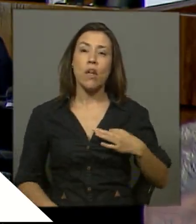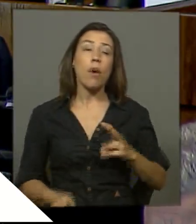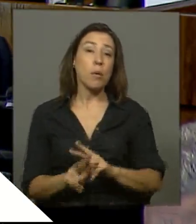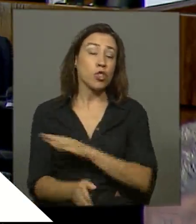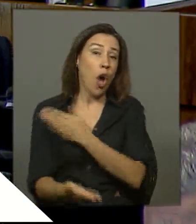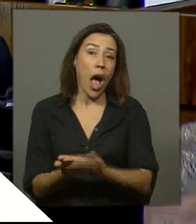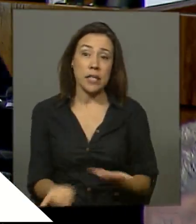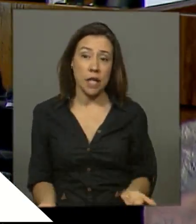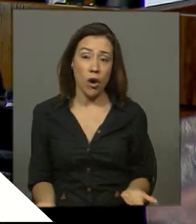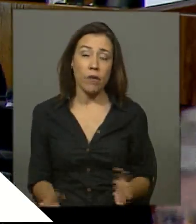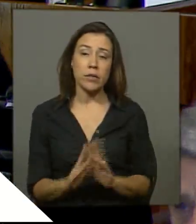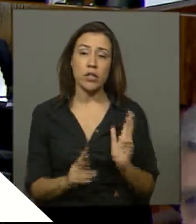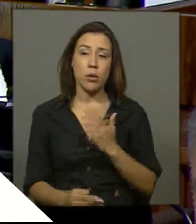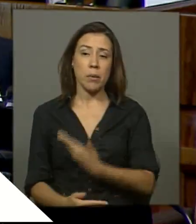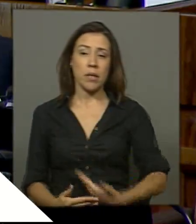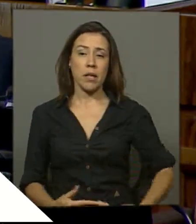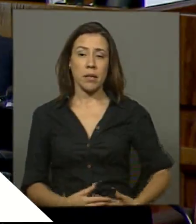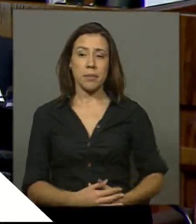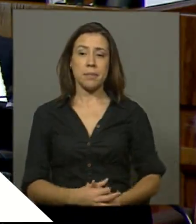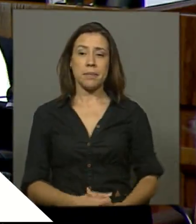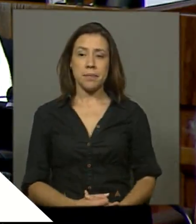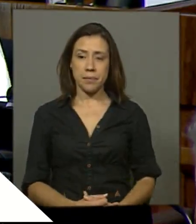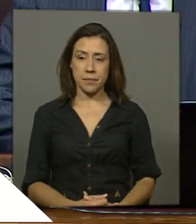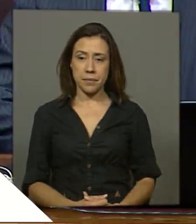hecho hasta ahora he dicho